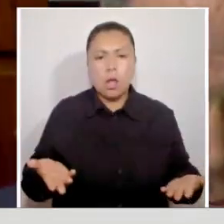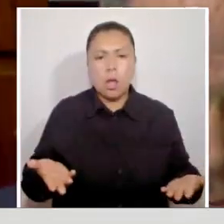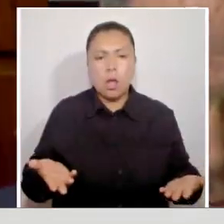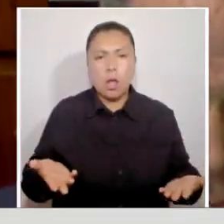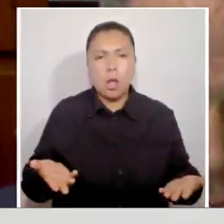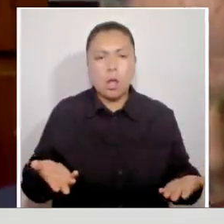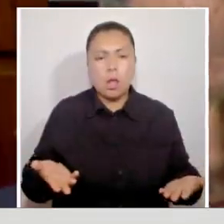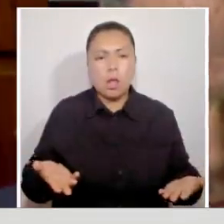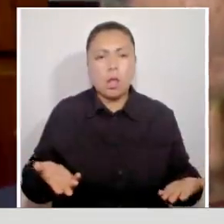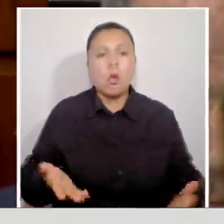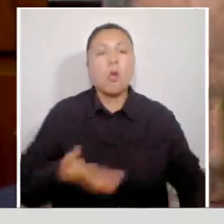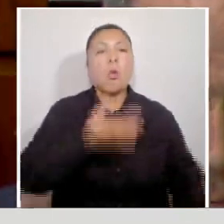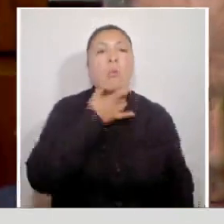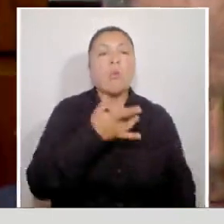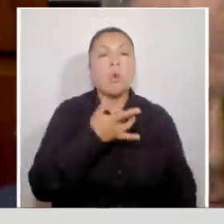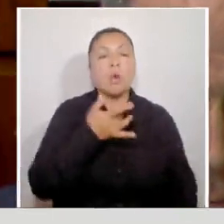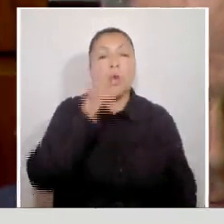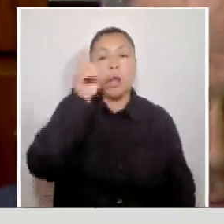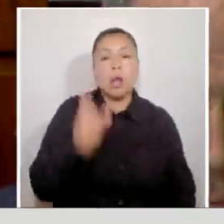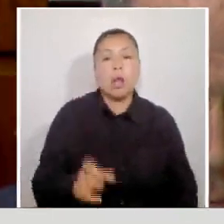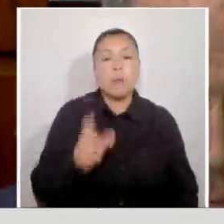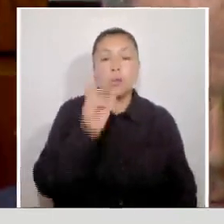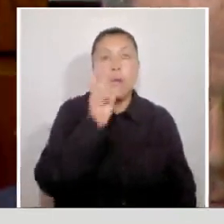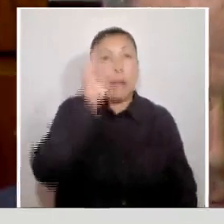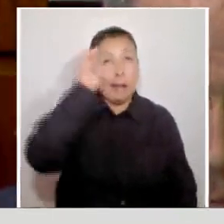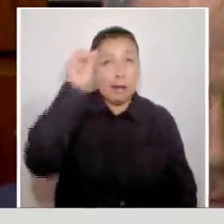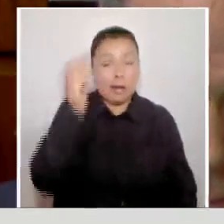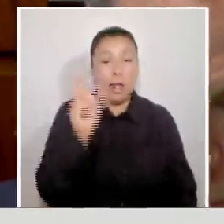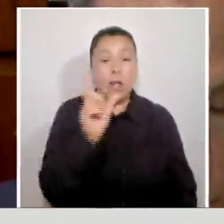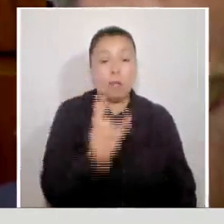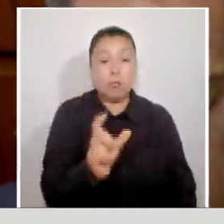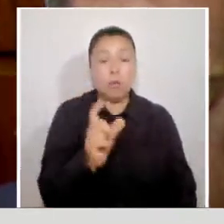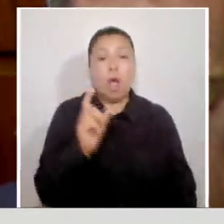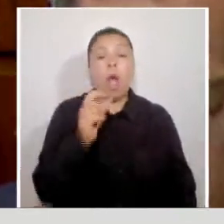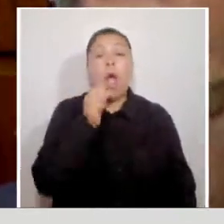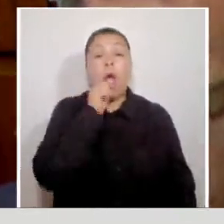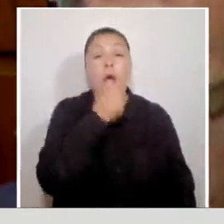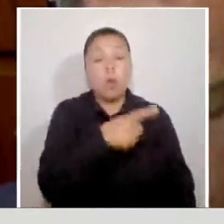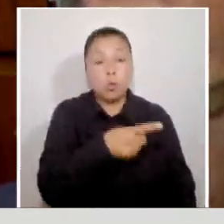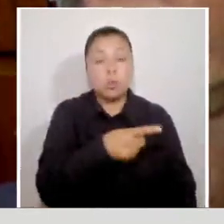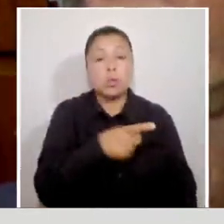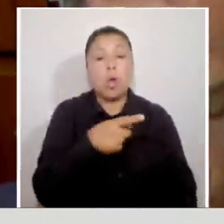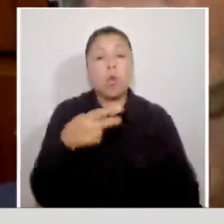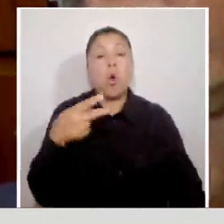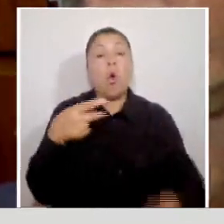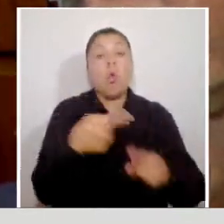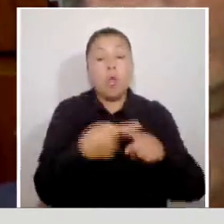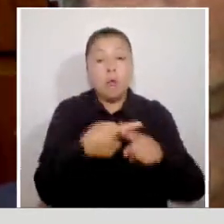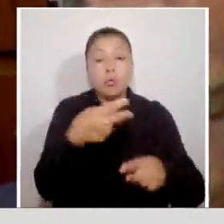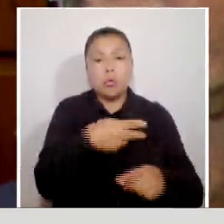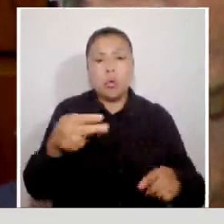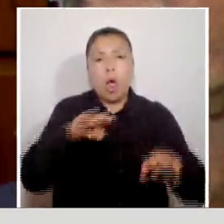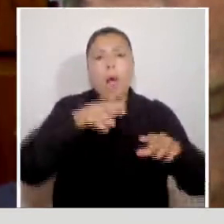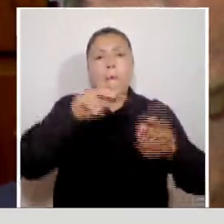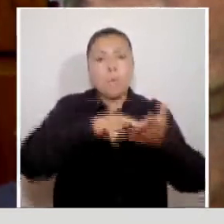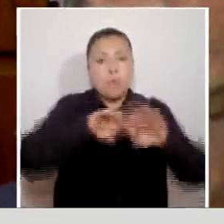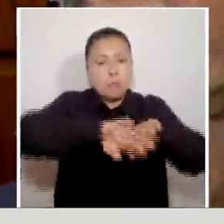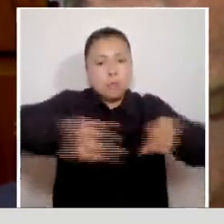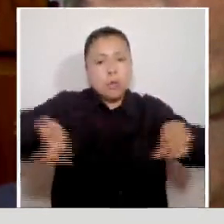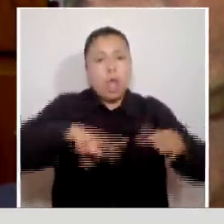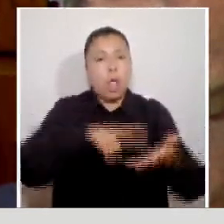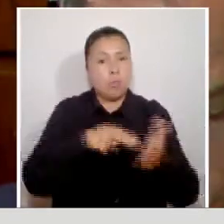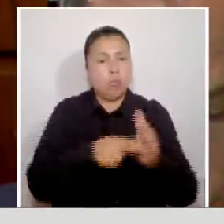porque la persona que crea el concepto fue cruzado de abuso sexual Bueno okay eso es un problema a parte pero el problema es que es una